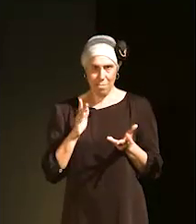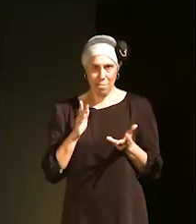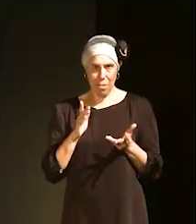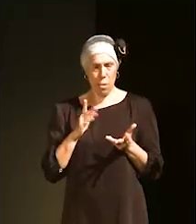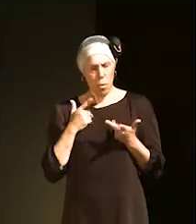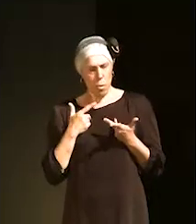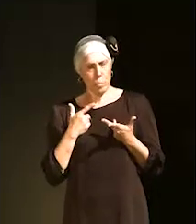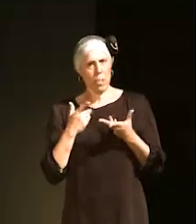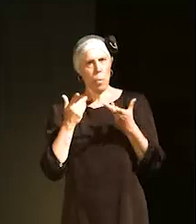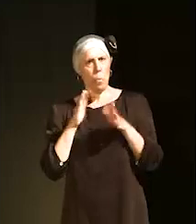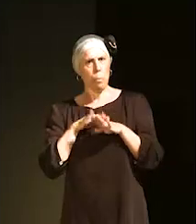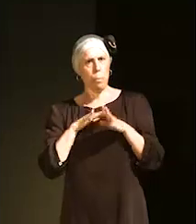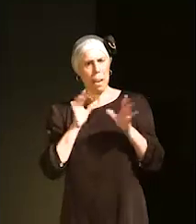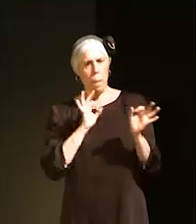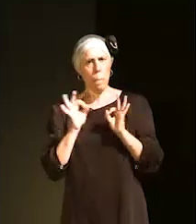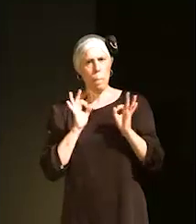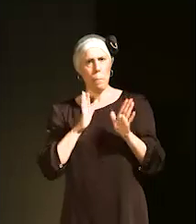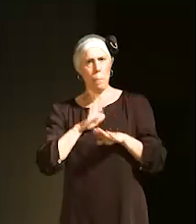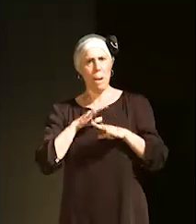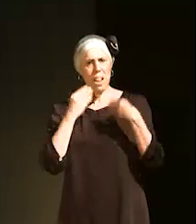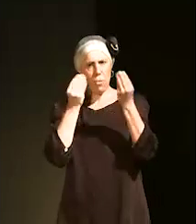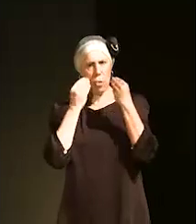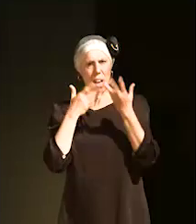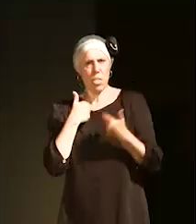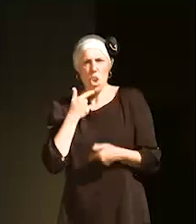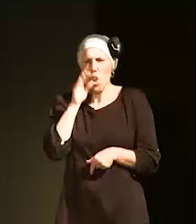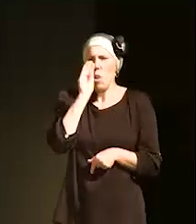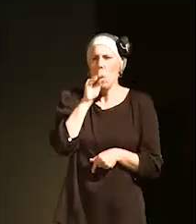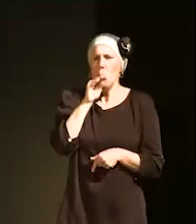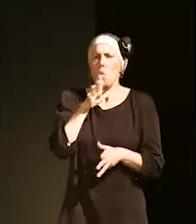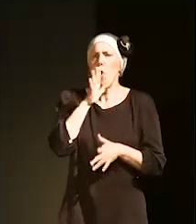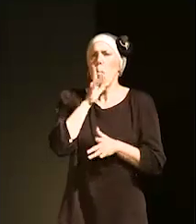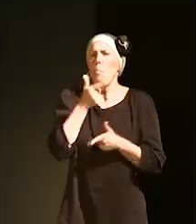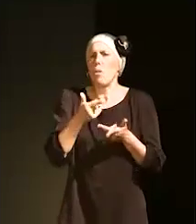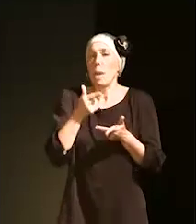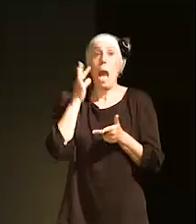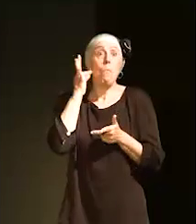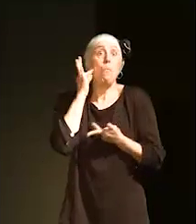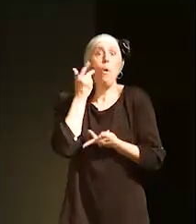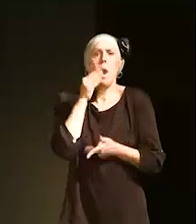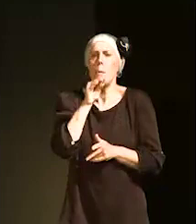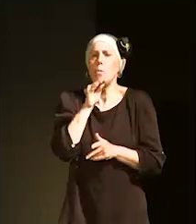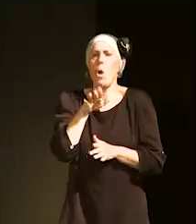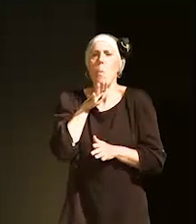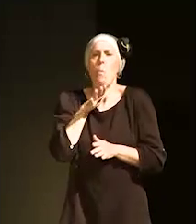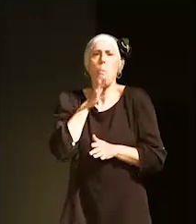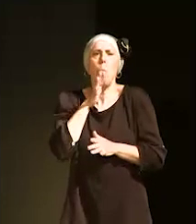cuando yo les pregunto que les ha hecho permanecer porque eso de la permanencia es tan complicado y ellas no